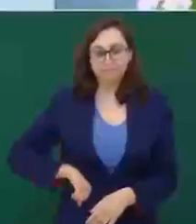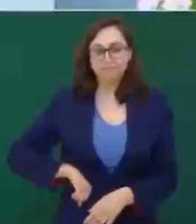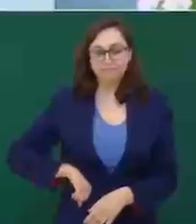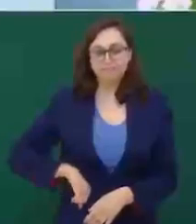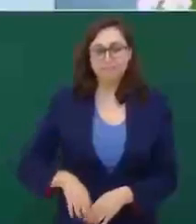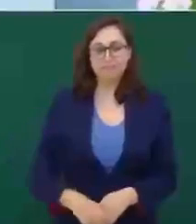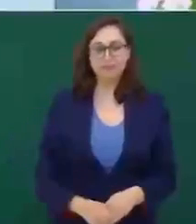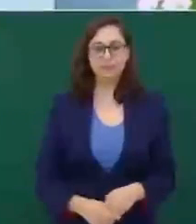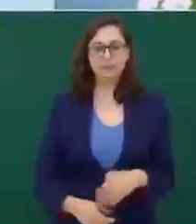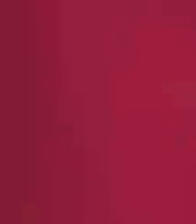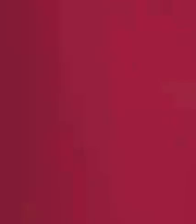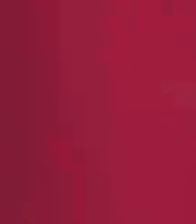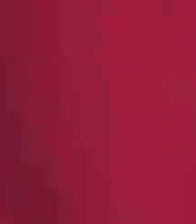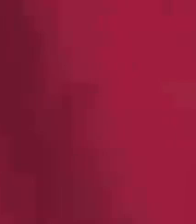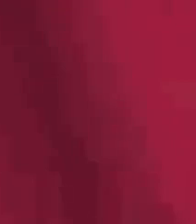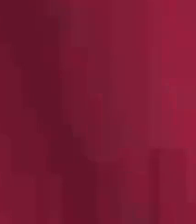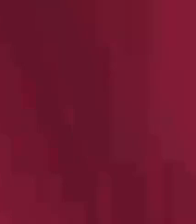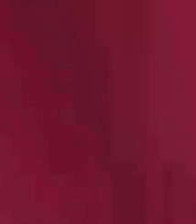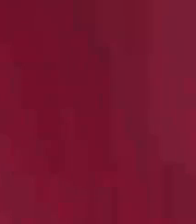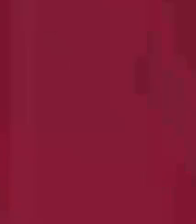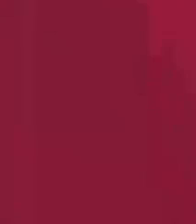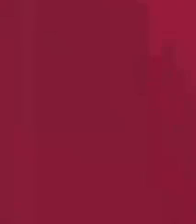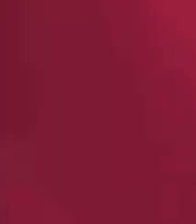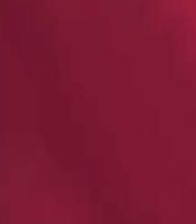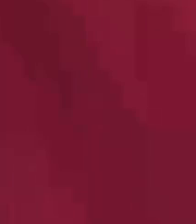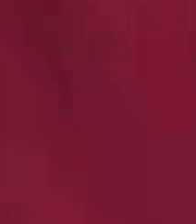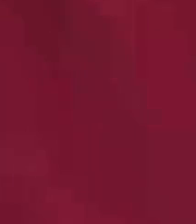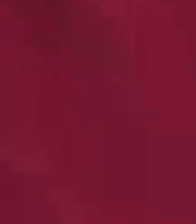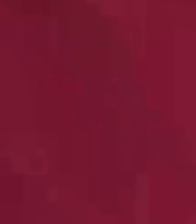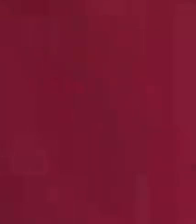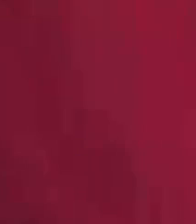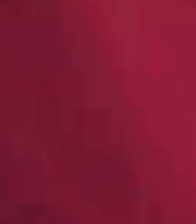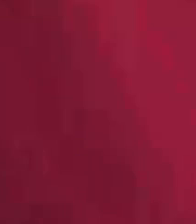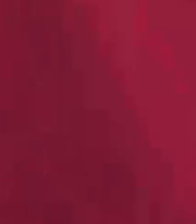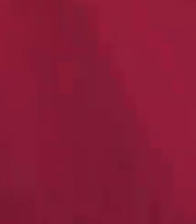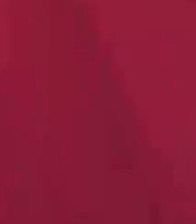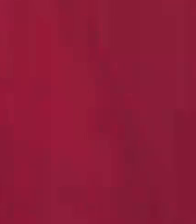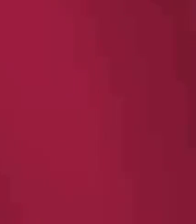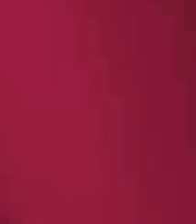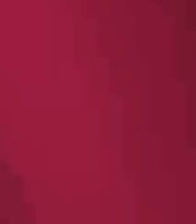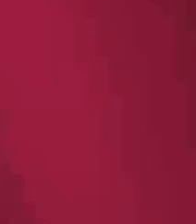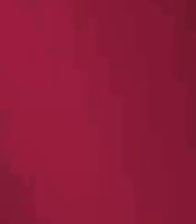y político. Gobierno de México.